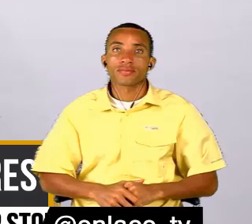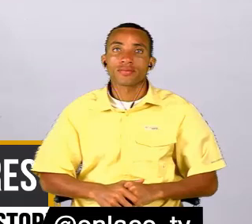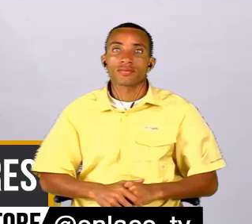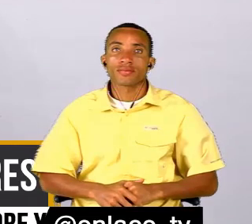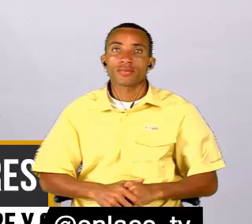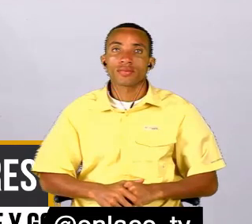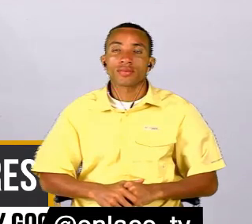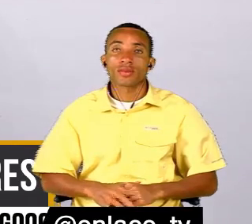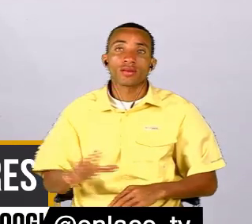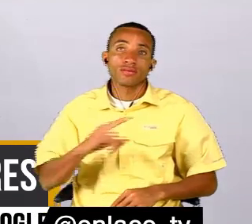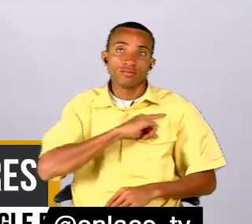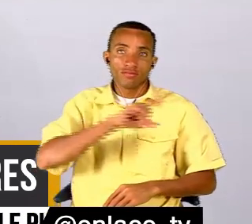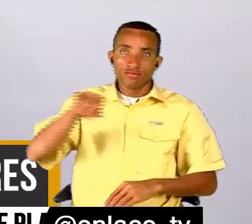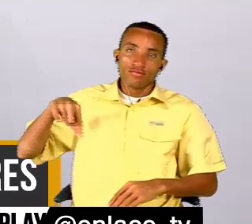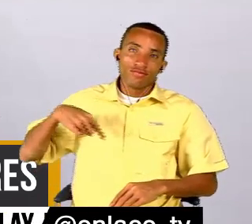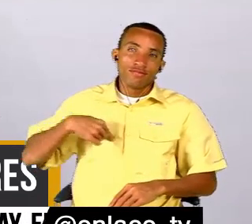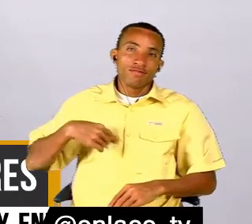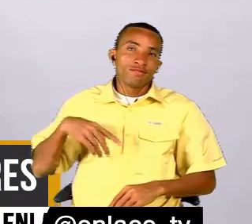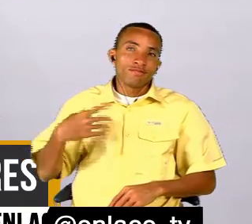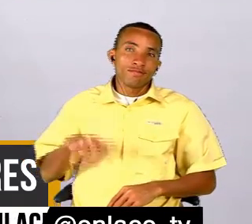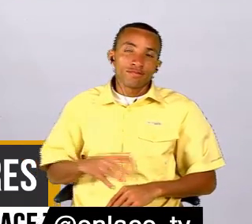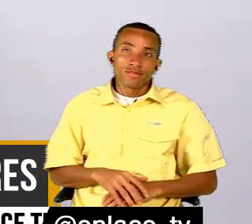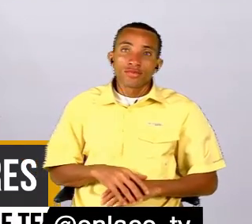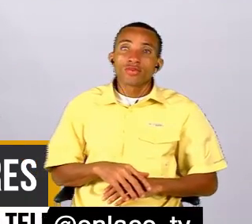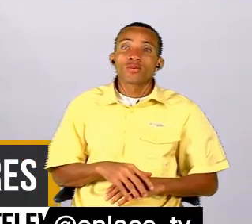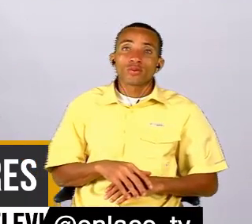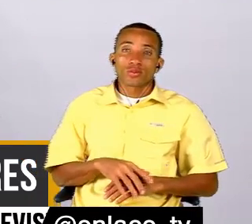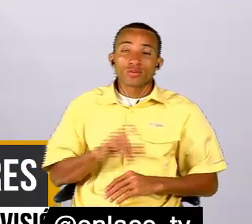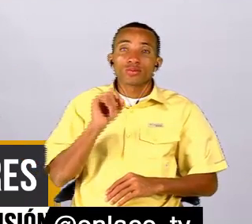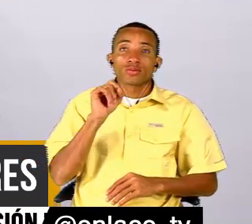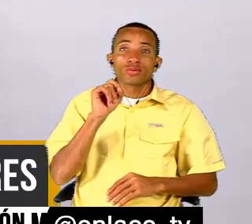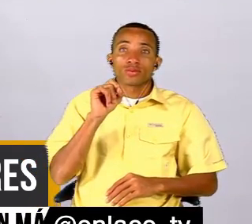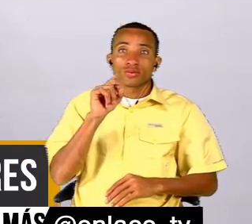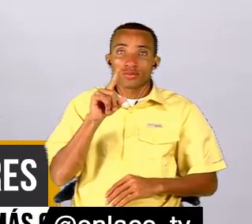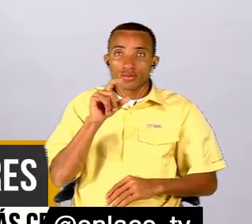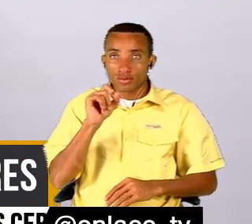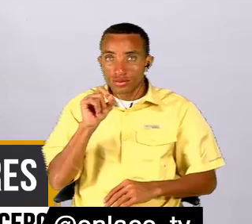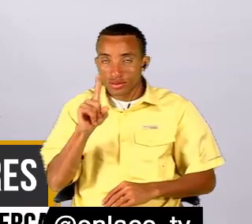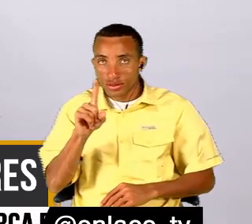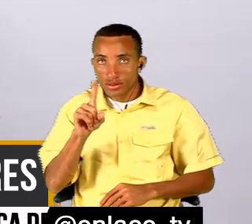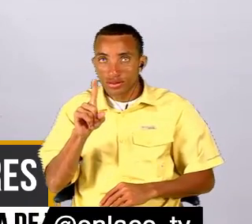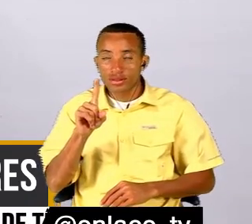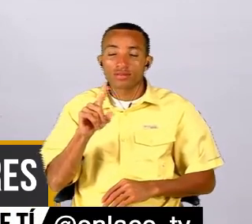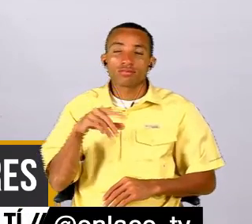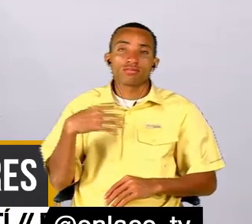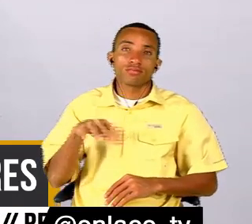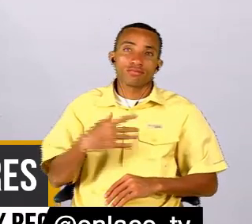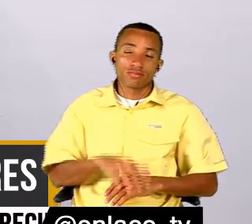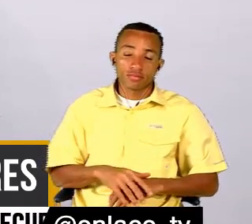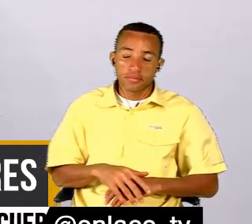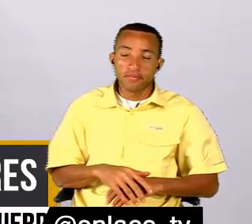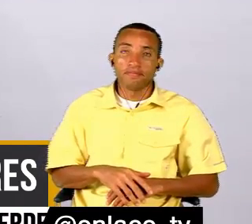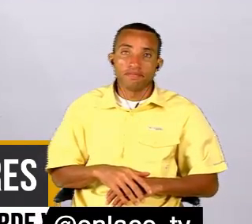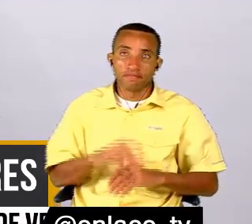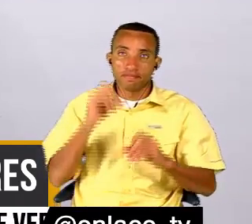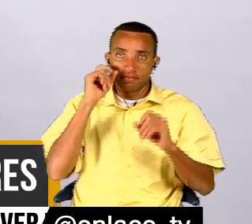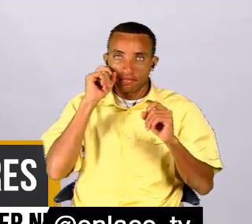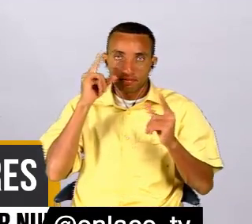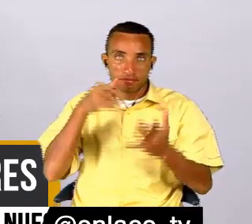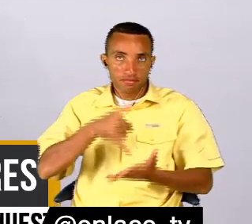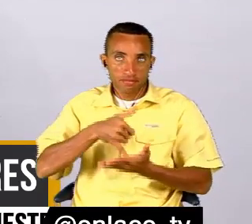para nosotros es un orgullo llegar a la 11ª edición de los Premios Emprendedor. Como usted lo ha dicho, esta noche